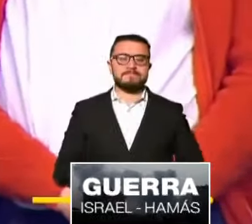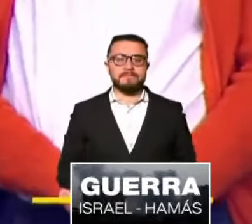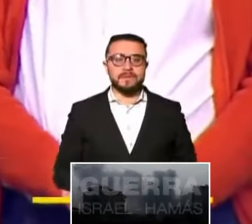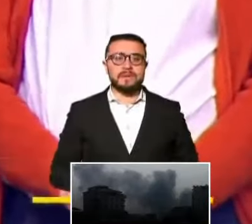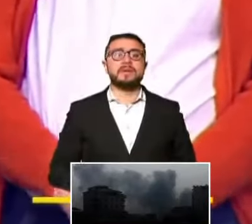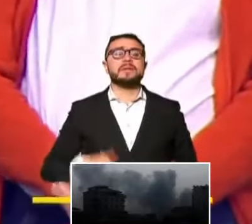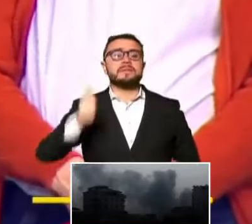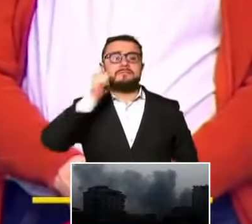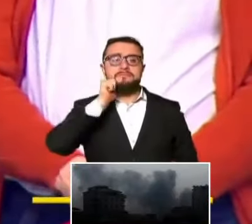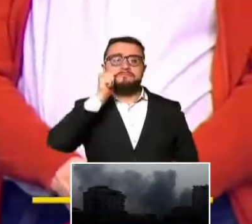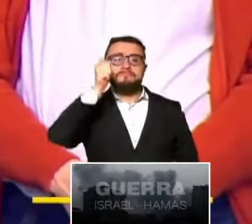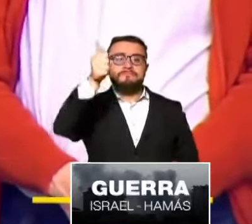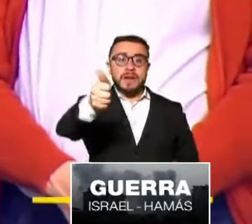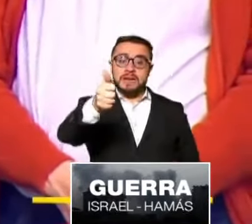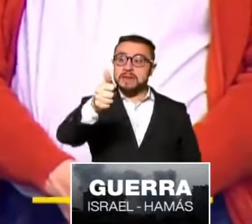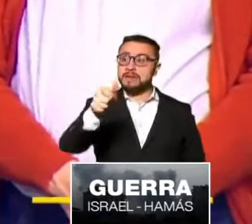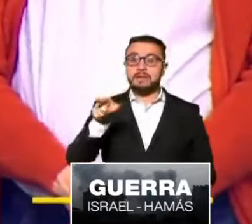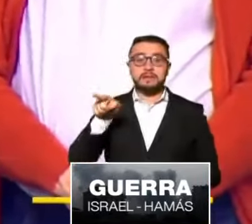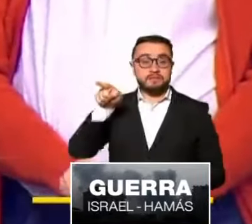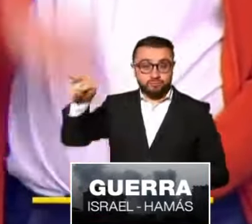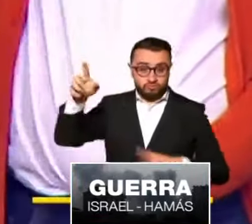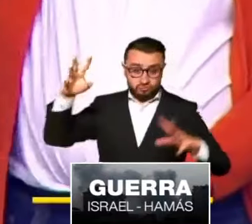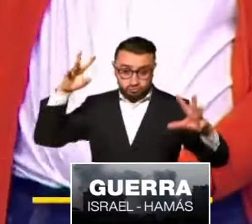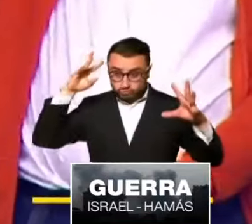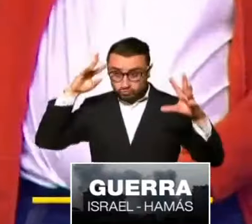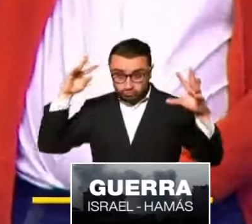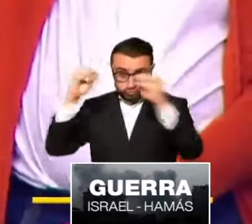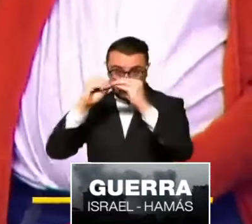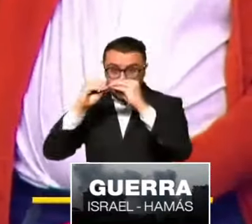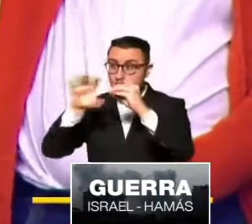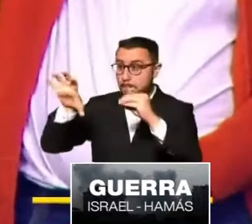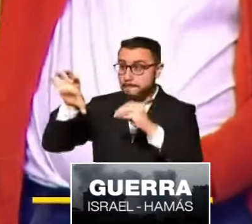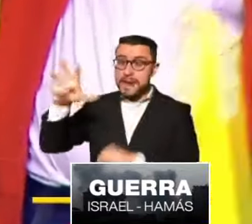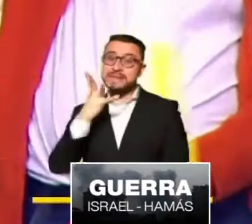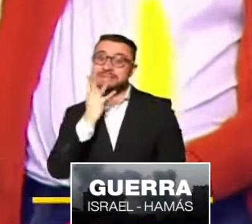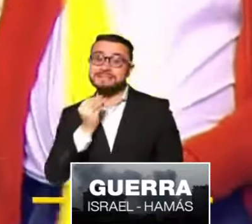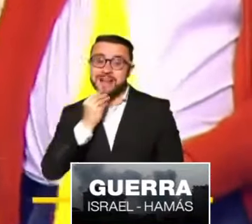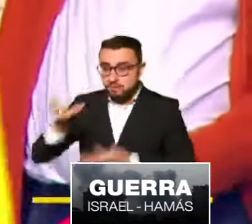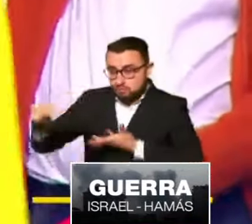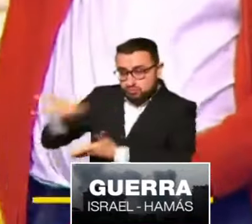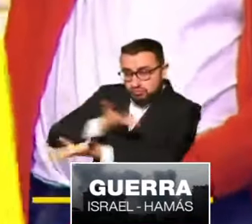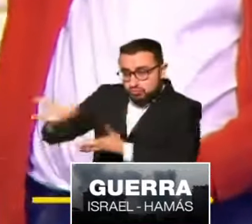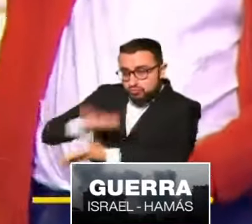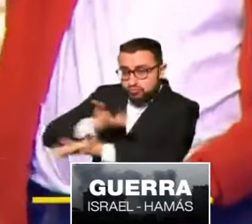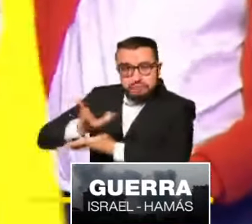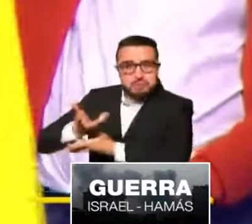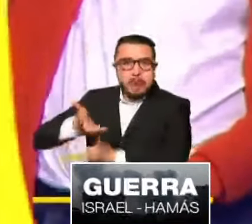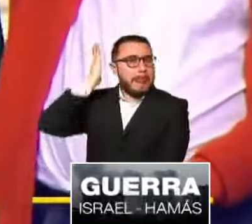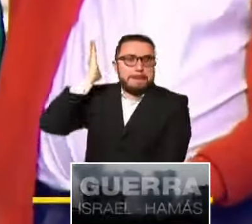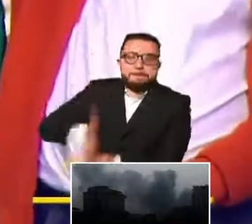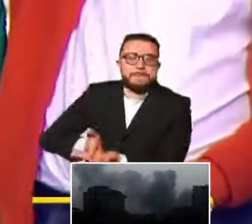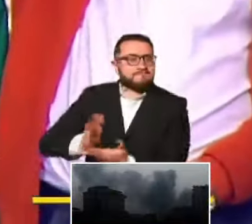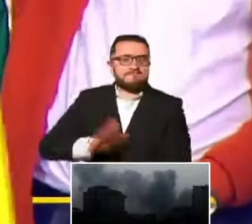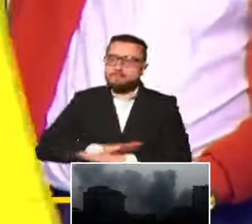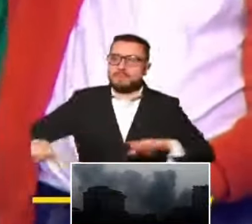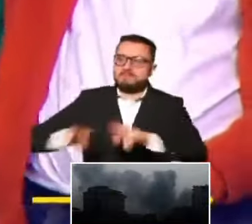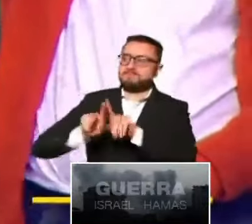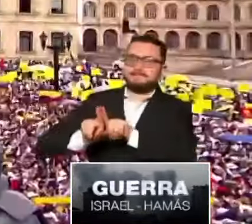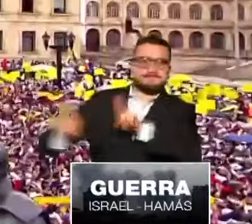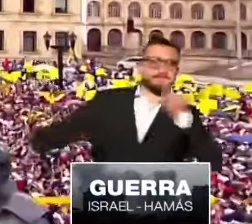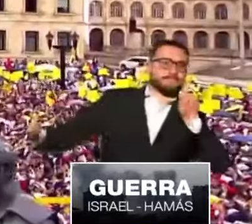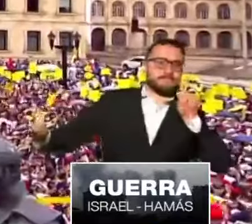vienen desde ese tiempo y eso tendría una implicación dependiendo de qué tan rotas están esa relación Porque si